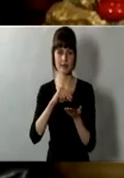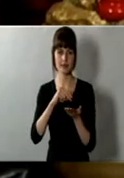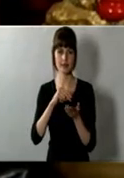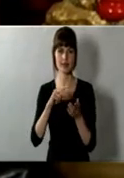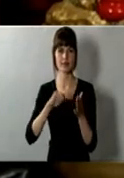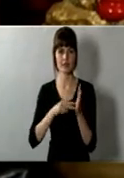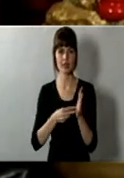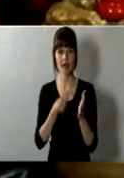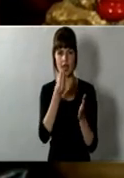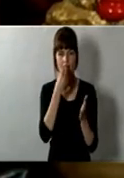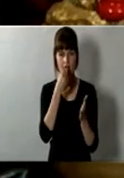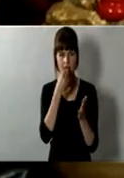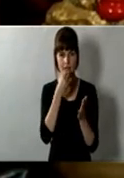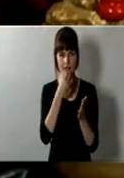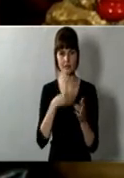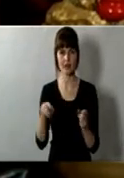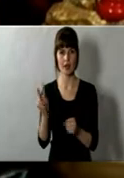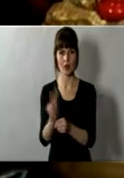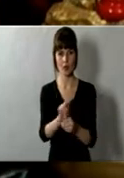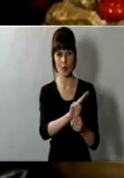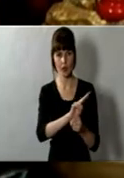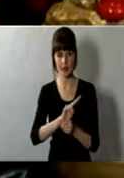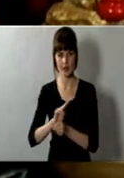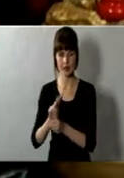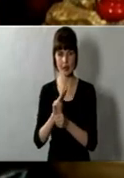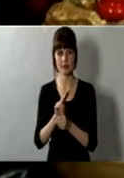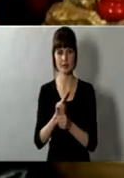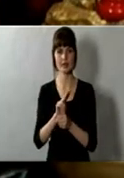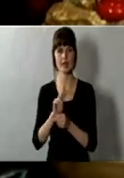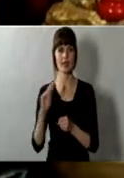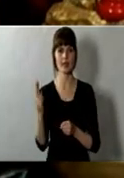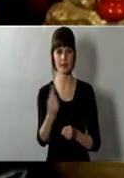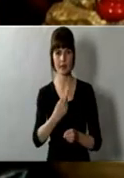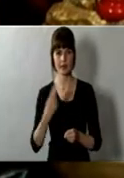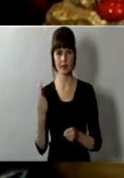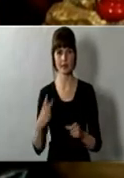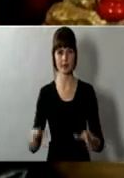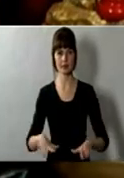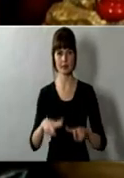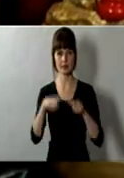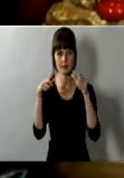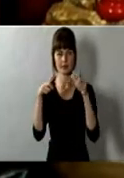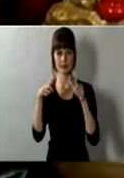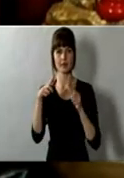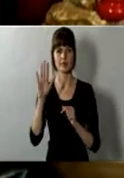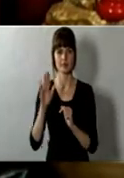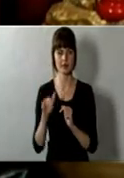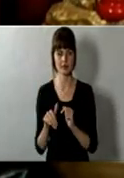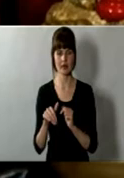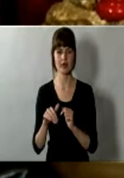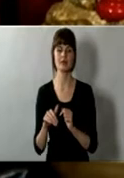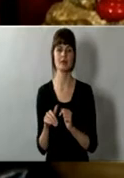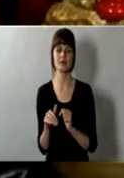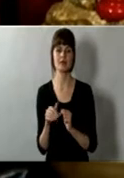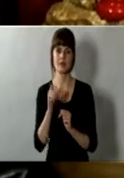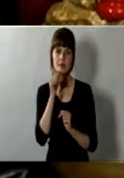La palabra La sal La Preserva ¿Sí? Recordemos Los frigoríficos De años De 1810 Aproximadamente